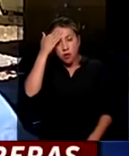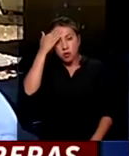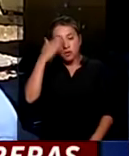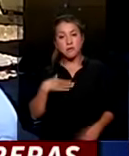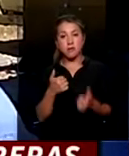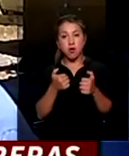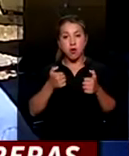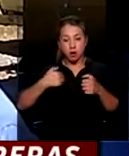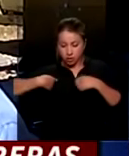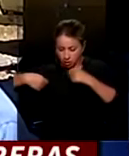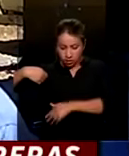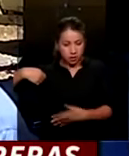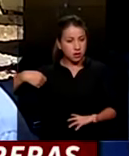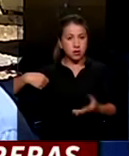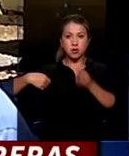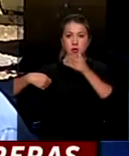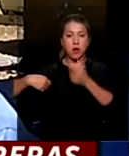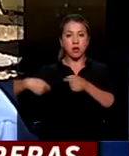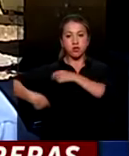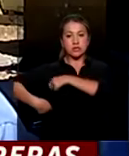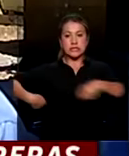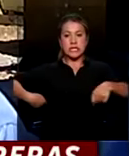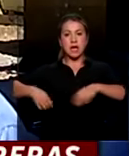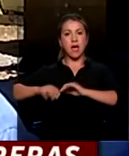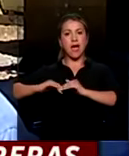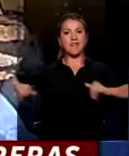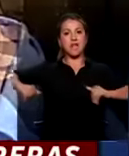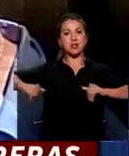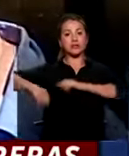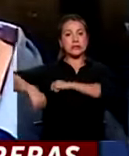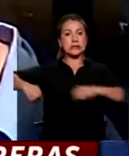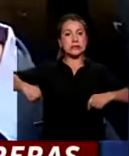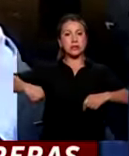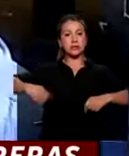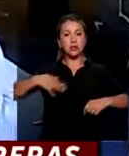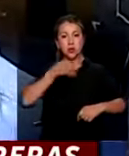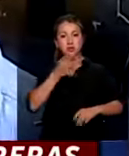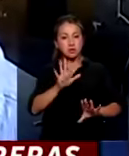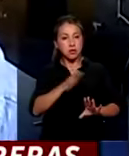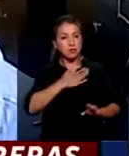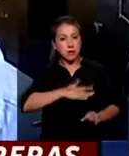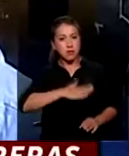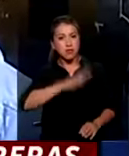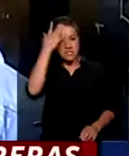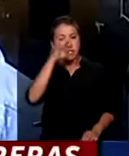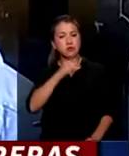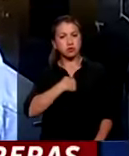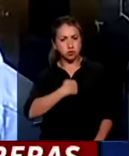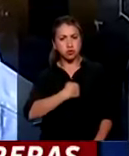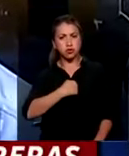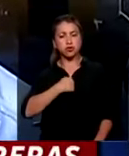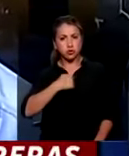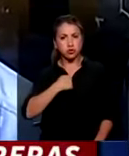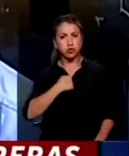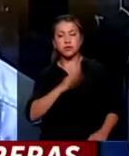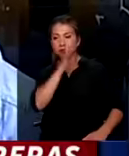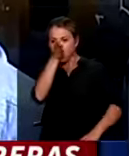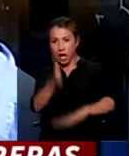mi poola va a ver su cartera y tenía el cierre abierto de la cartera. Si le digo a mi bola, "Ya, mi amor, ¿sabes qué? Yo voy a